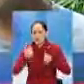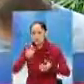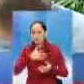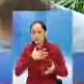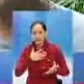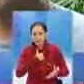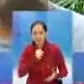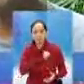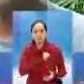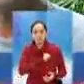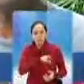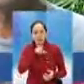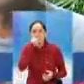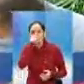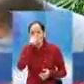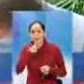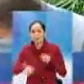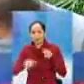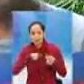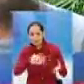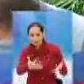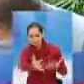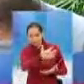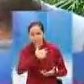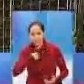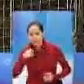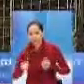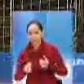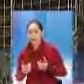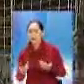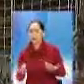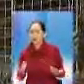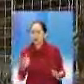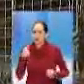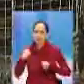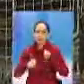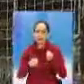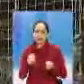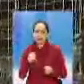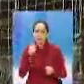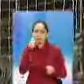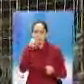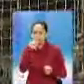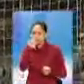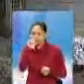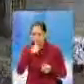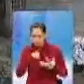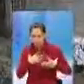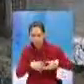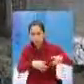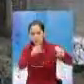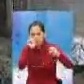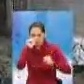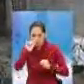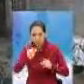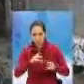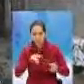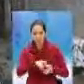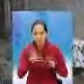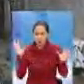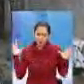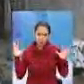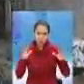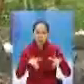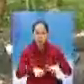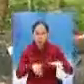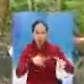los animales, y si hubiera seguido esto, casi nos lleva porque ya no nos daba tiempo, de